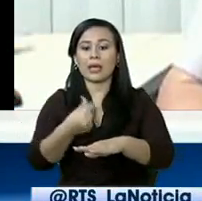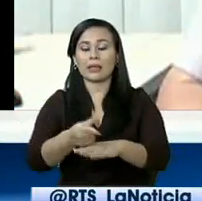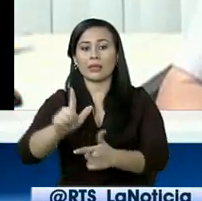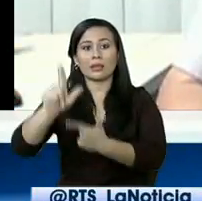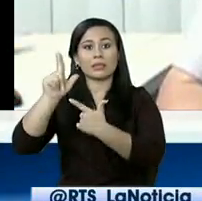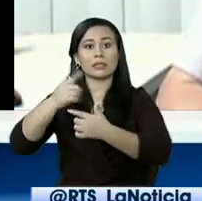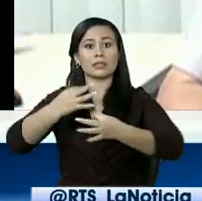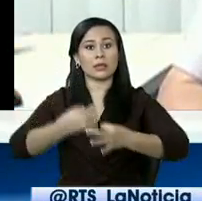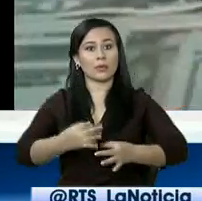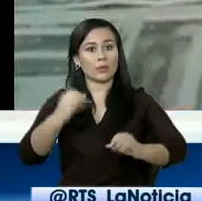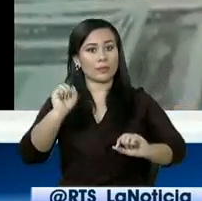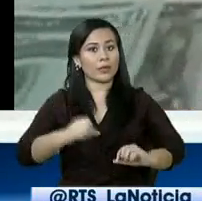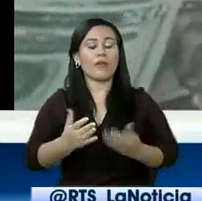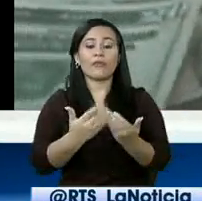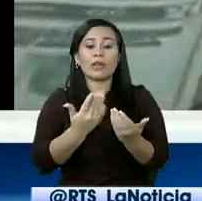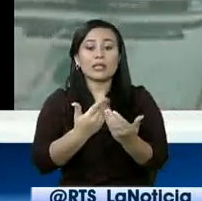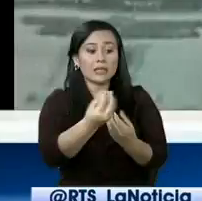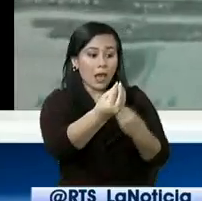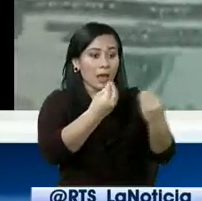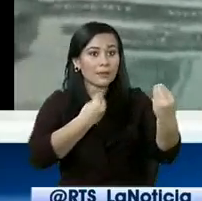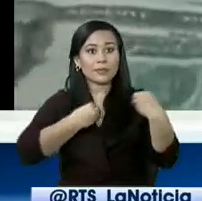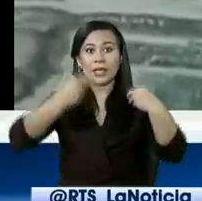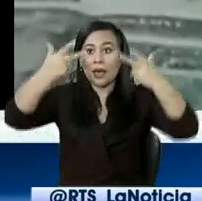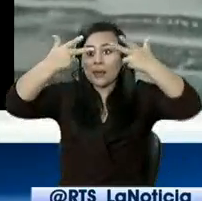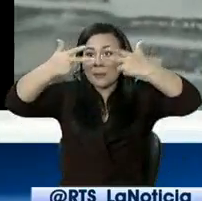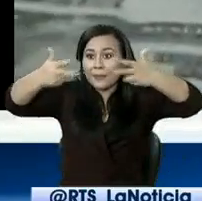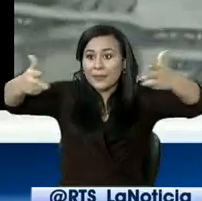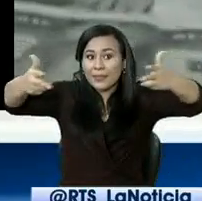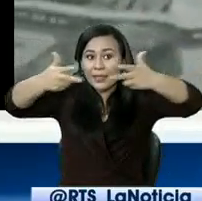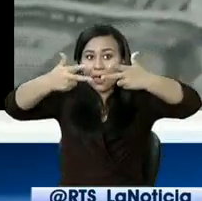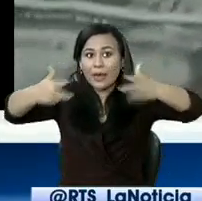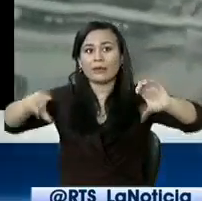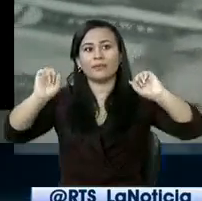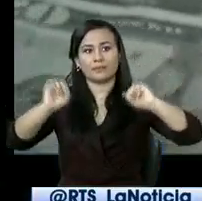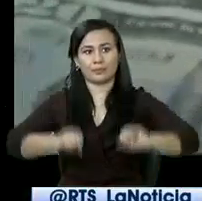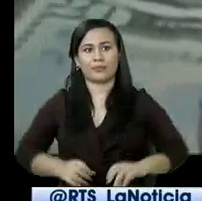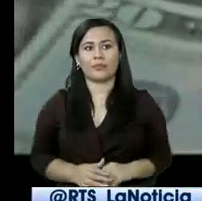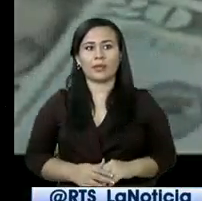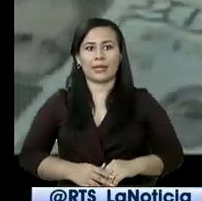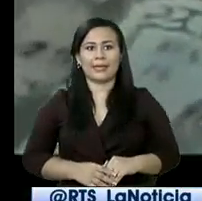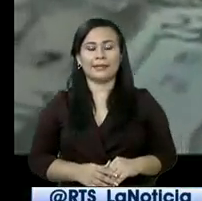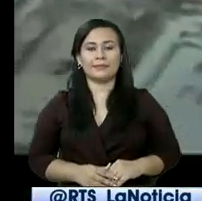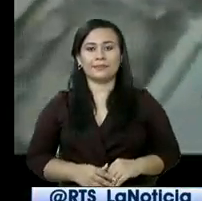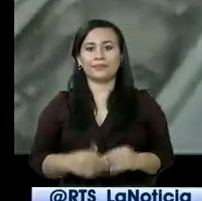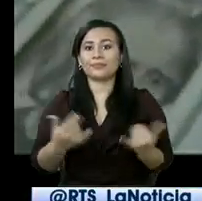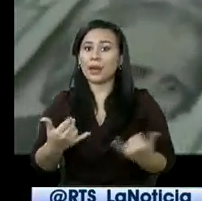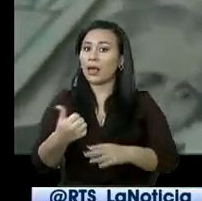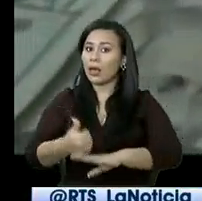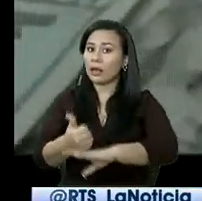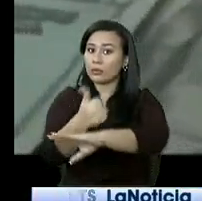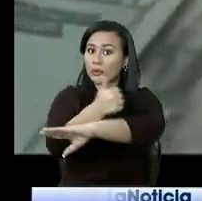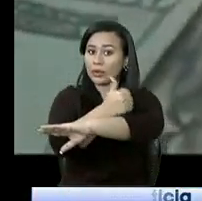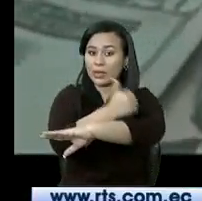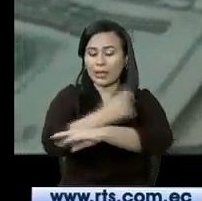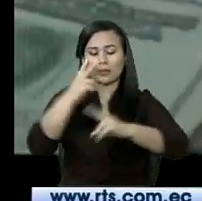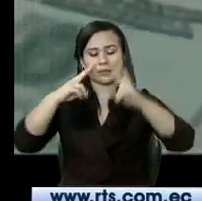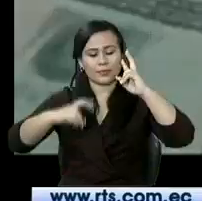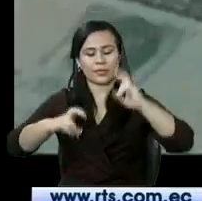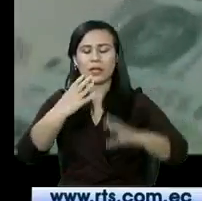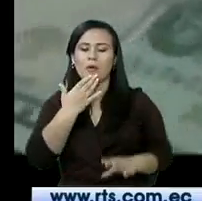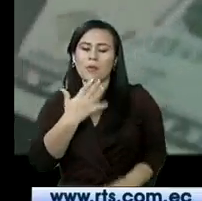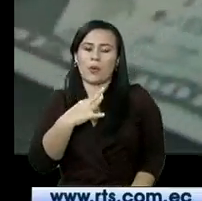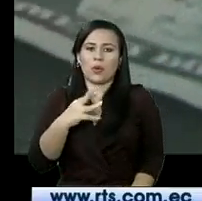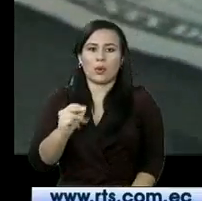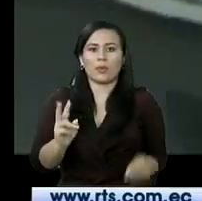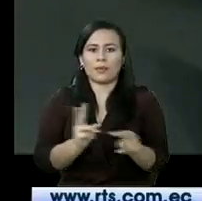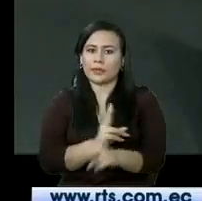dirección bancaria para que nos facilite todos los vídeos que nos puedan ayudar a descubrir el resto de organización las autoridades investigan este caso por el delito de robo bajo la